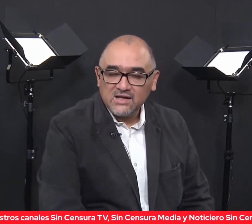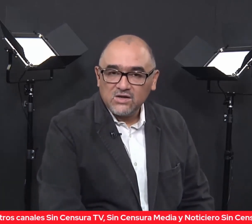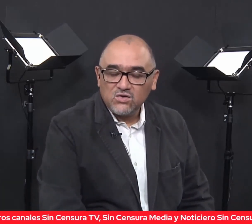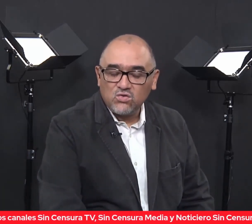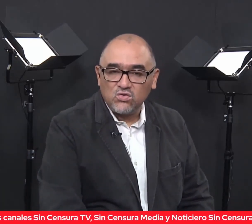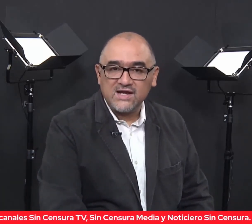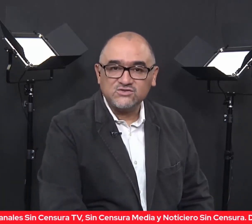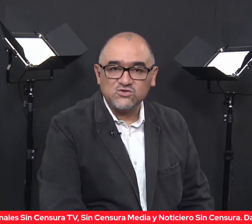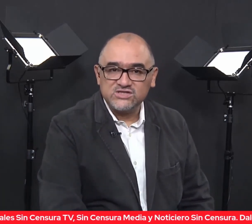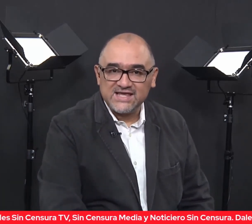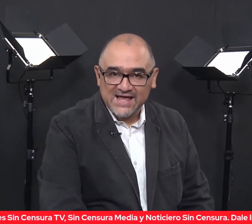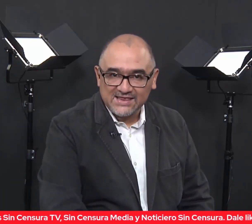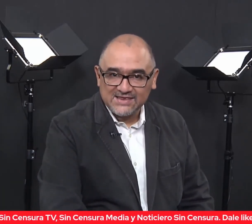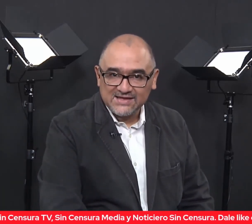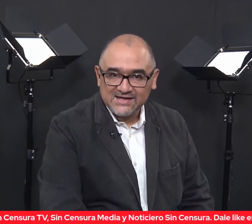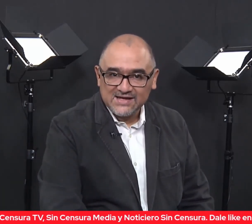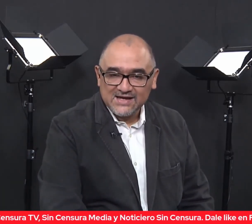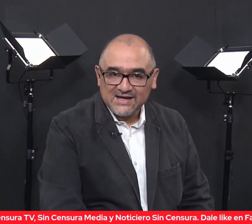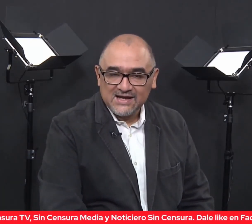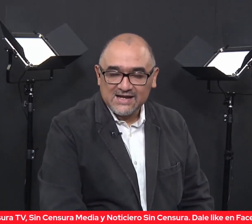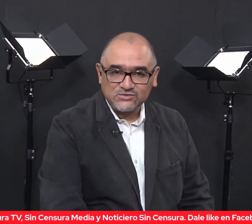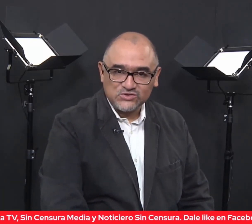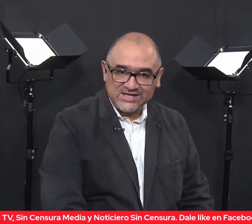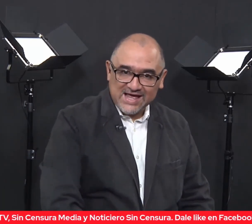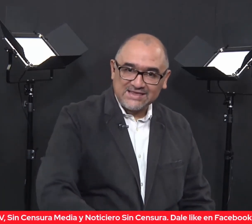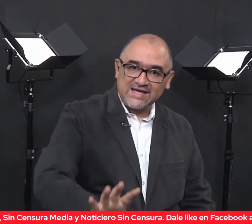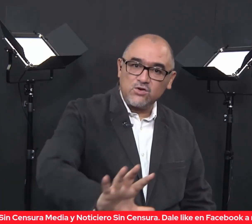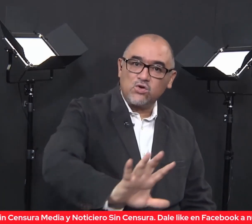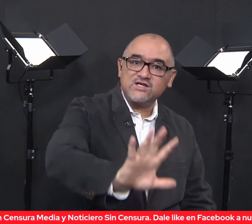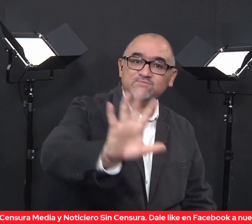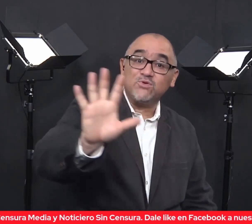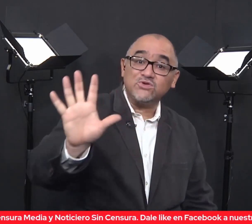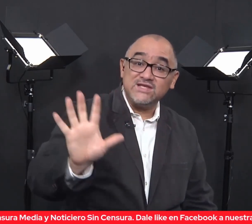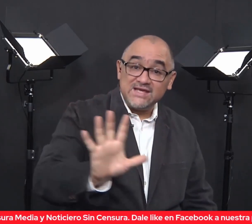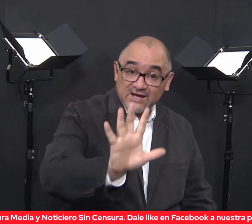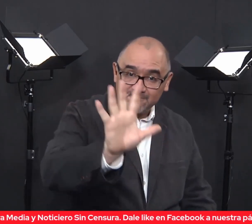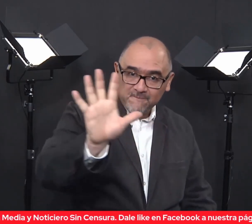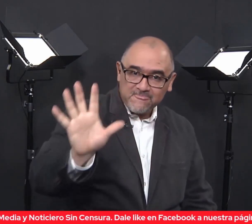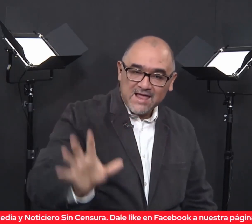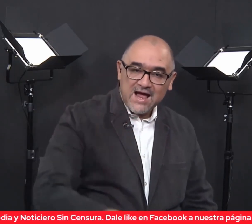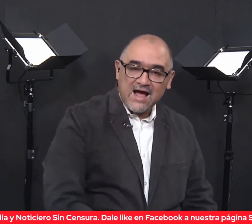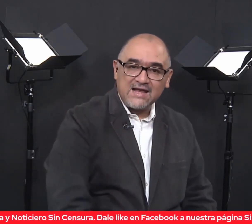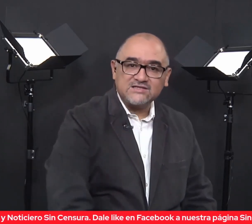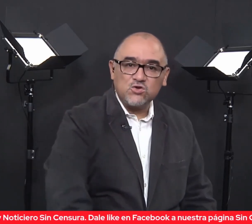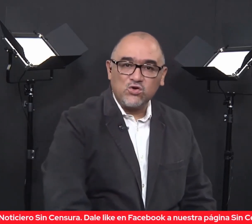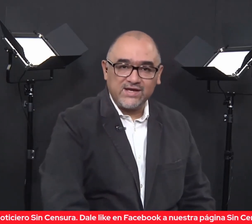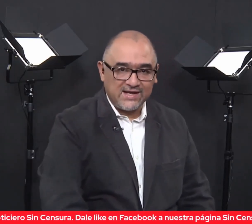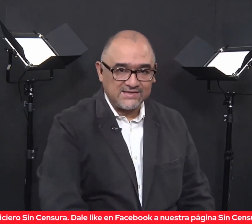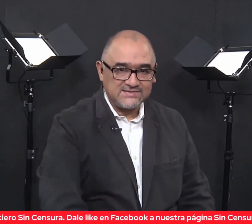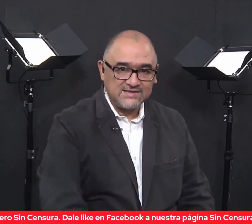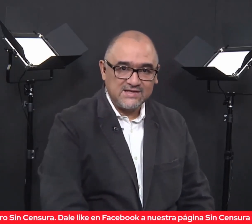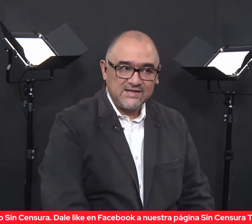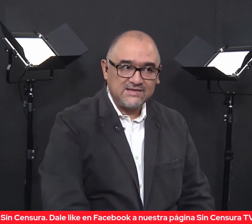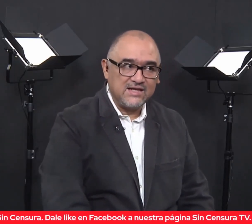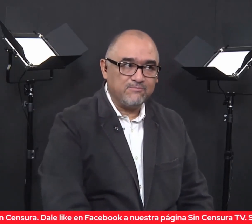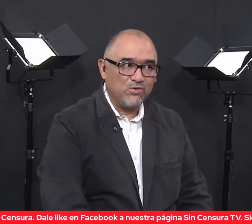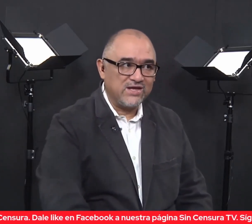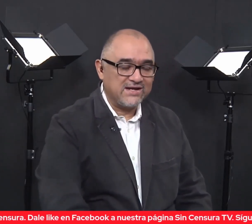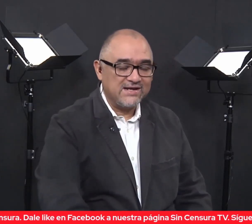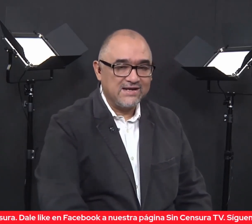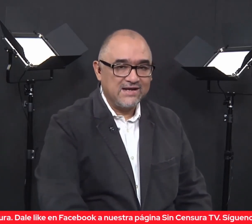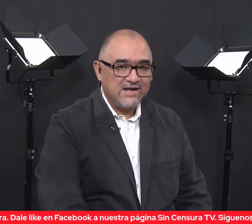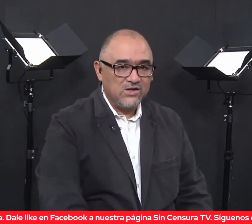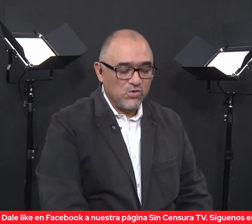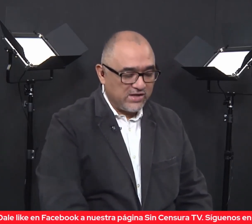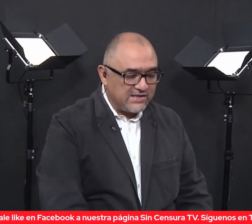también con la sociedad que no respondía a las lógicas del